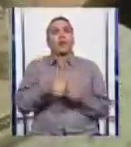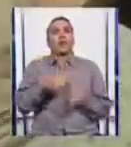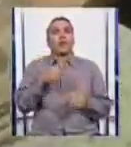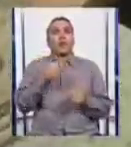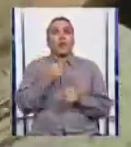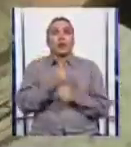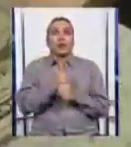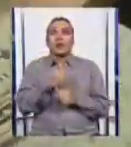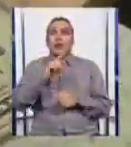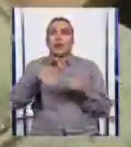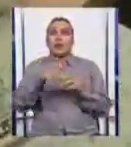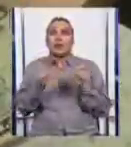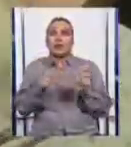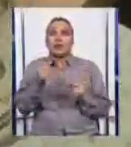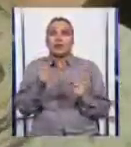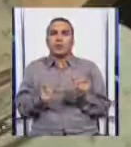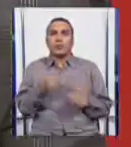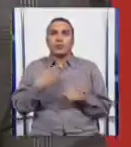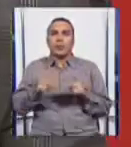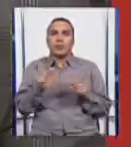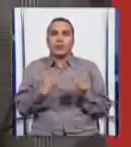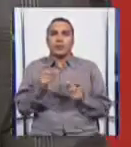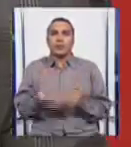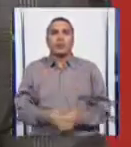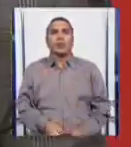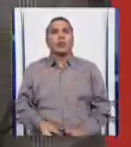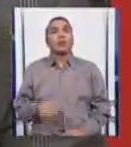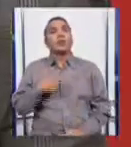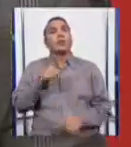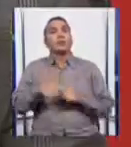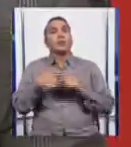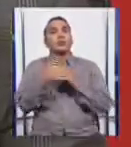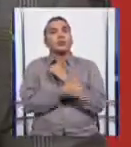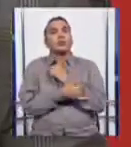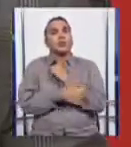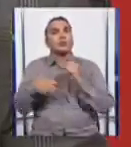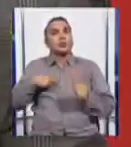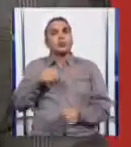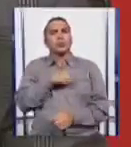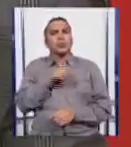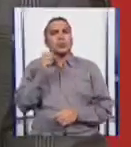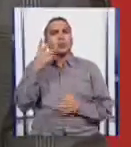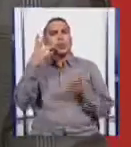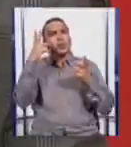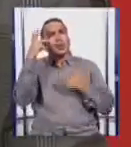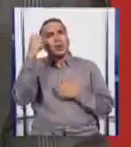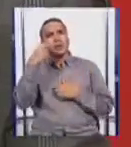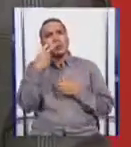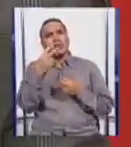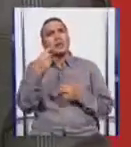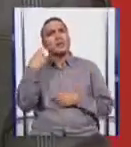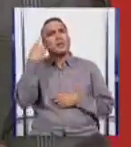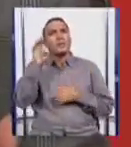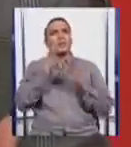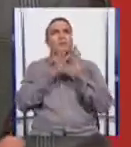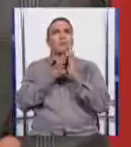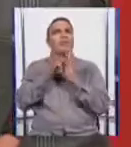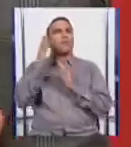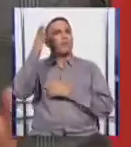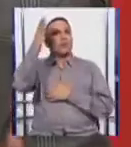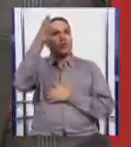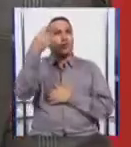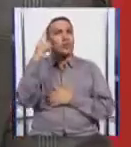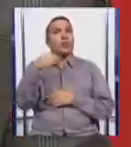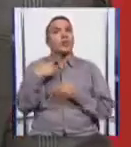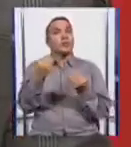La cultura de tributación es importante para el desarrollo del país. Nosotros queremos ver siempre al futuro. Nos enseñaron